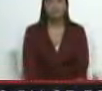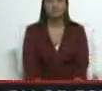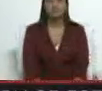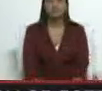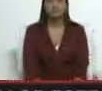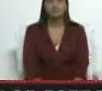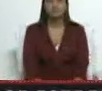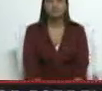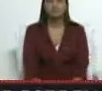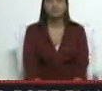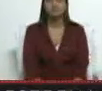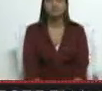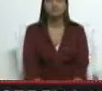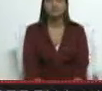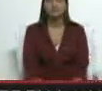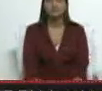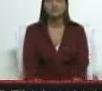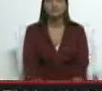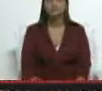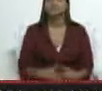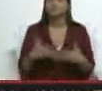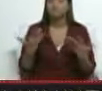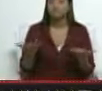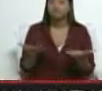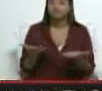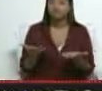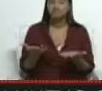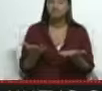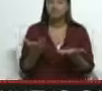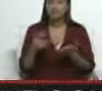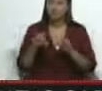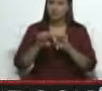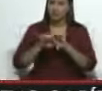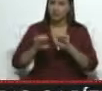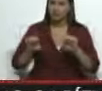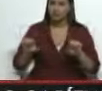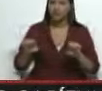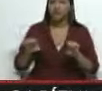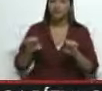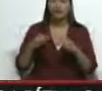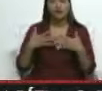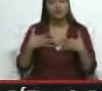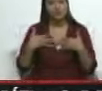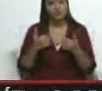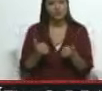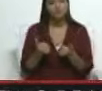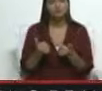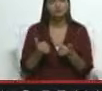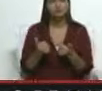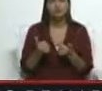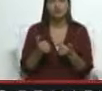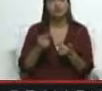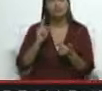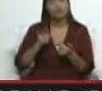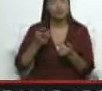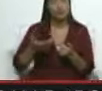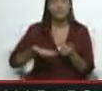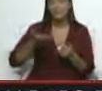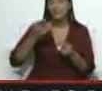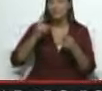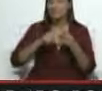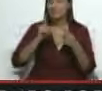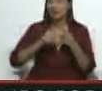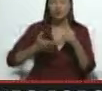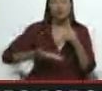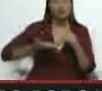día la bendición para que la educación y la salud sean prioritarias en nuestra